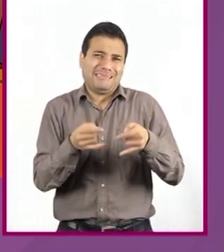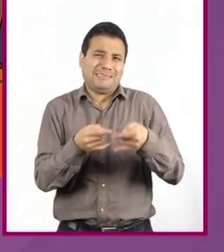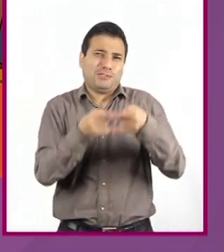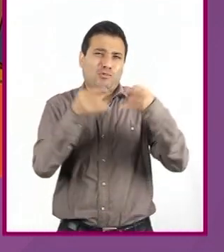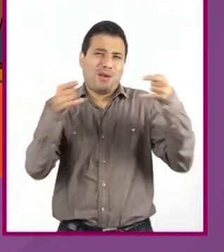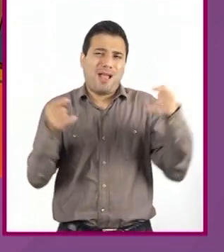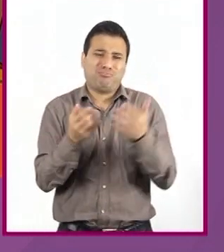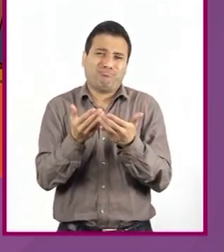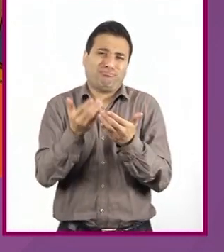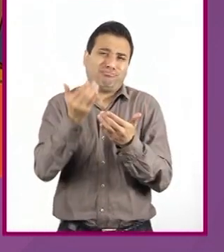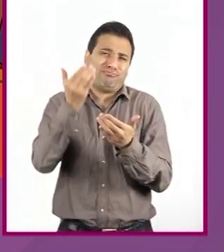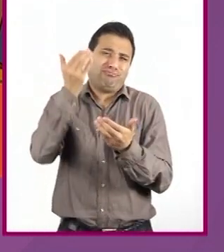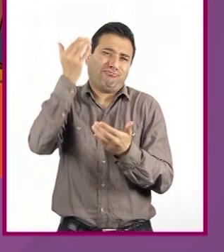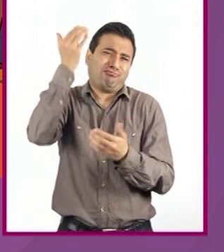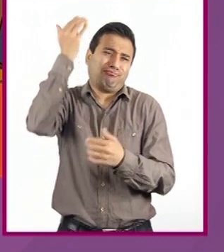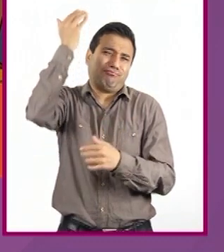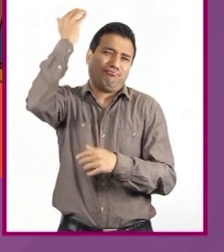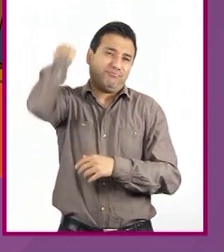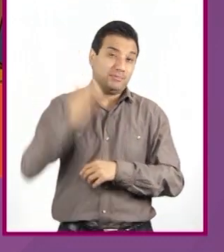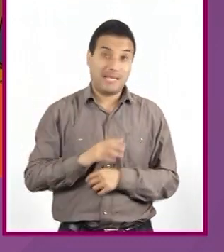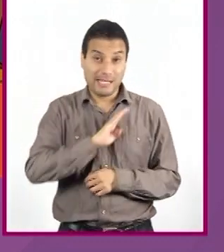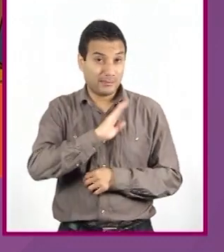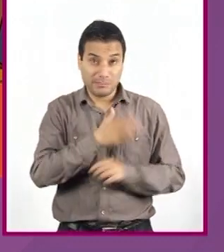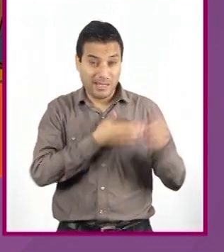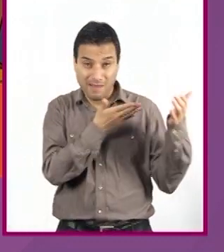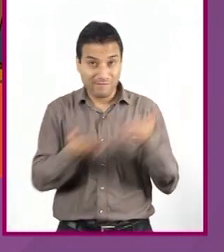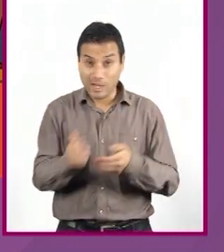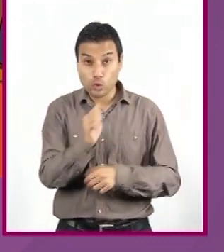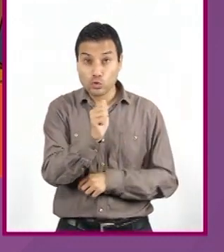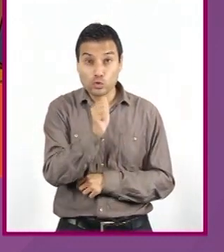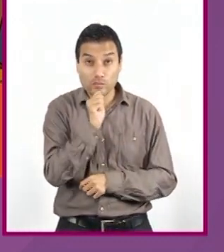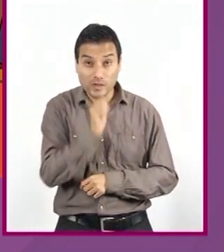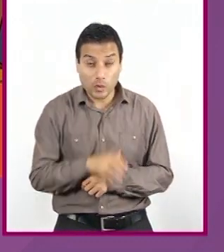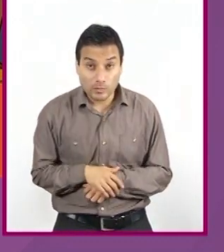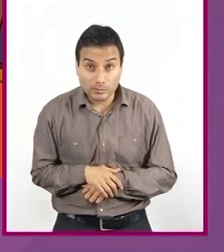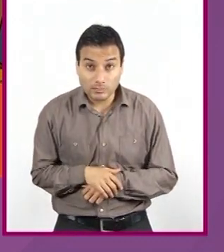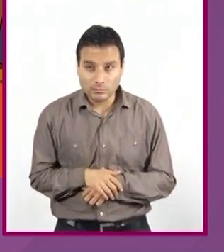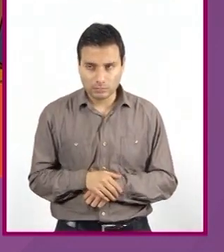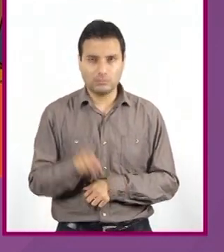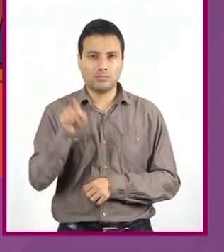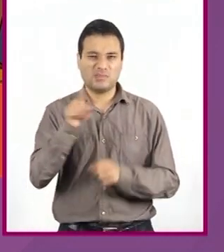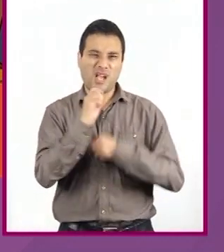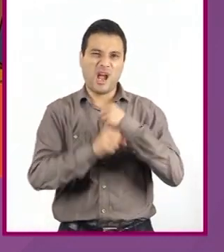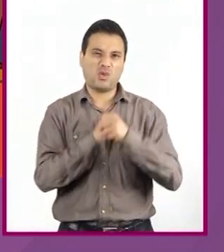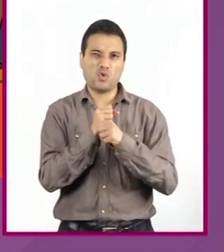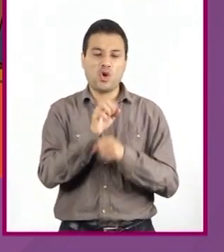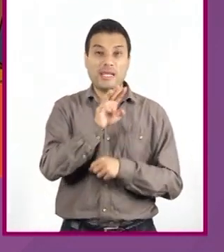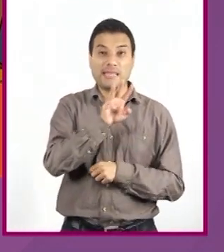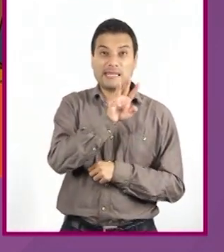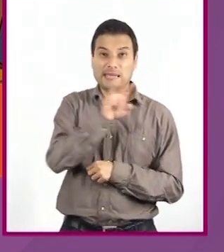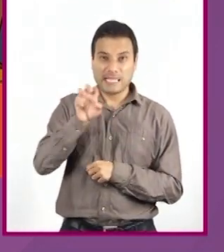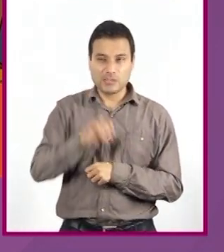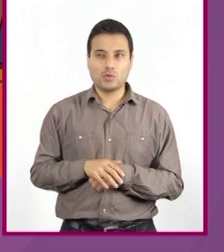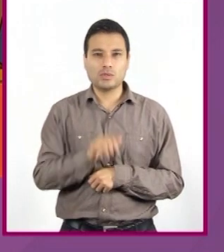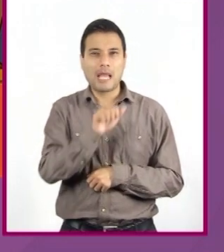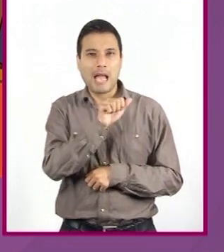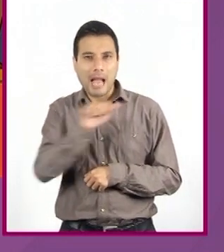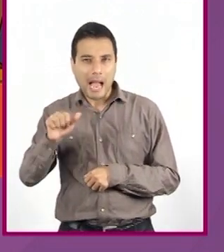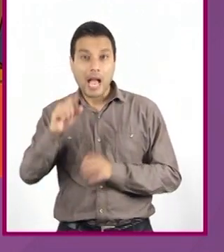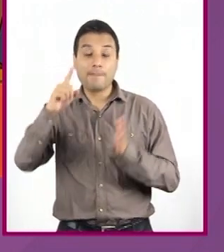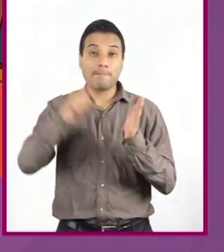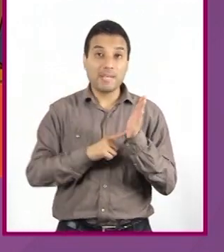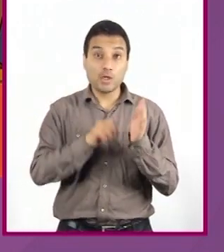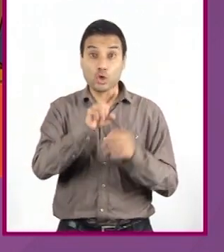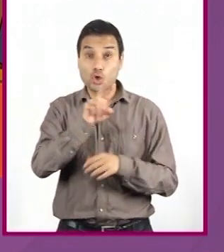antiquísima. En la época prehispánica, su periodo de mayor esplendor fue de los años 300 al 1200 de nuestra